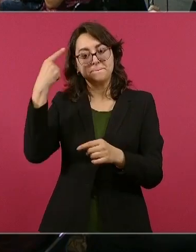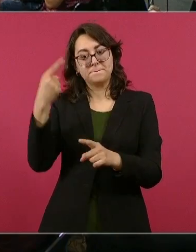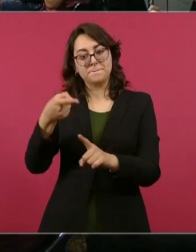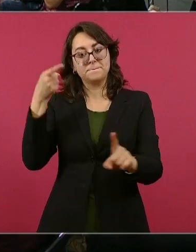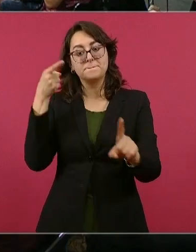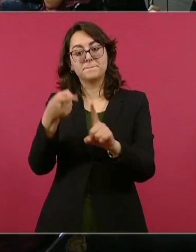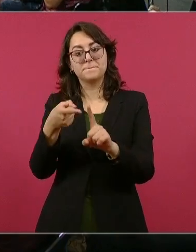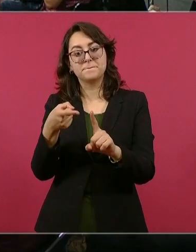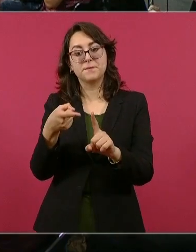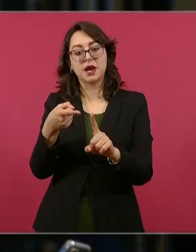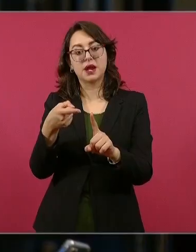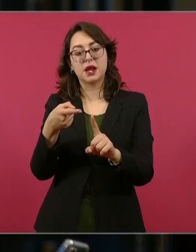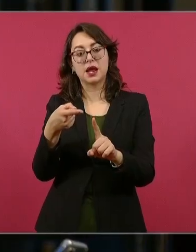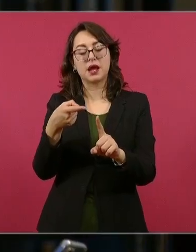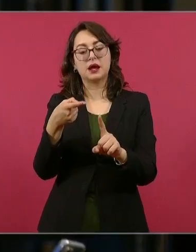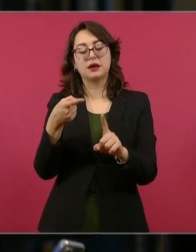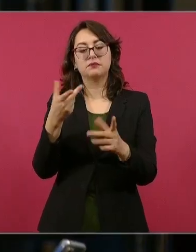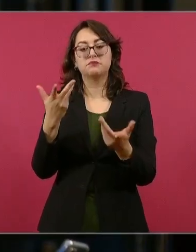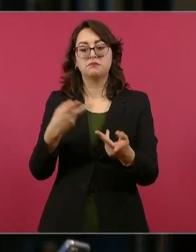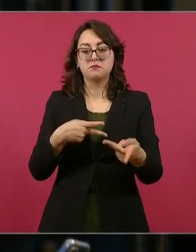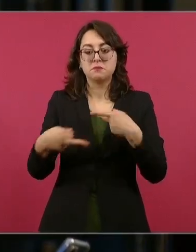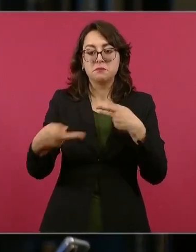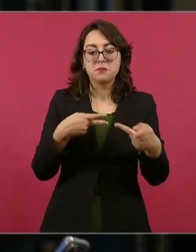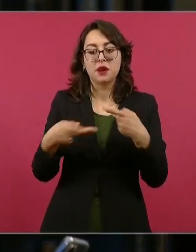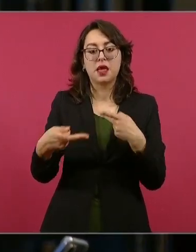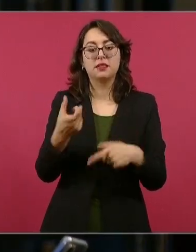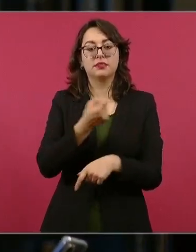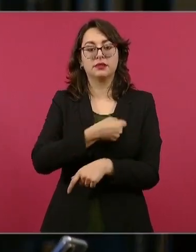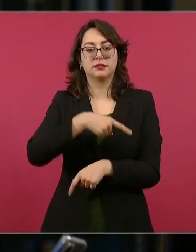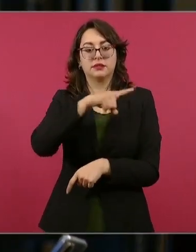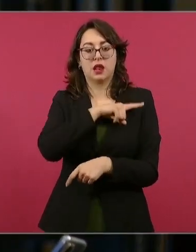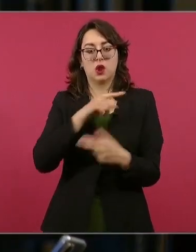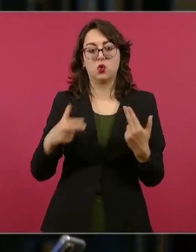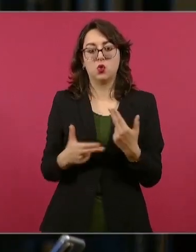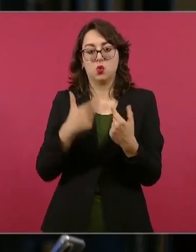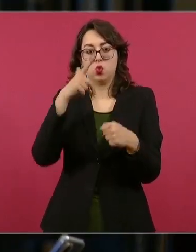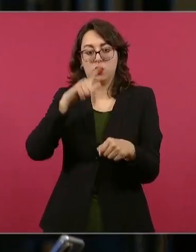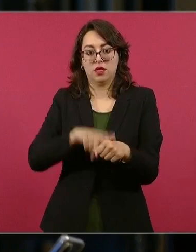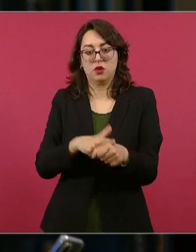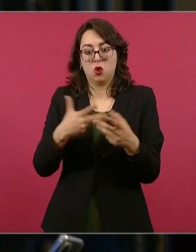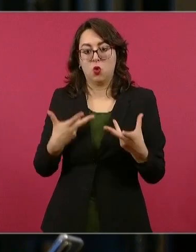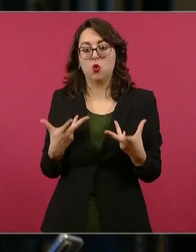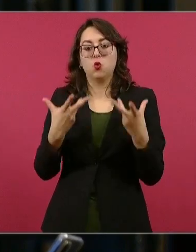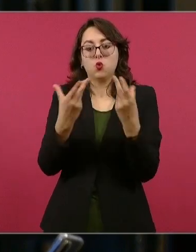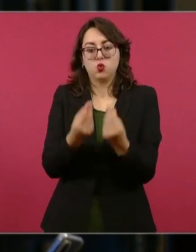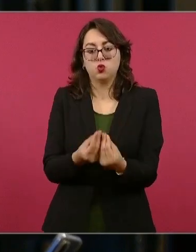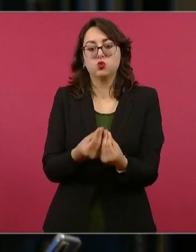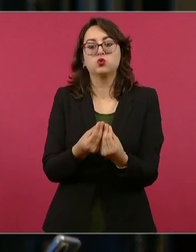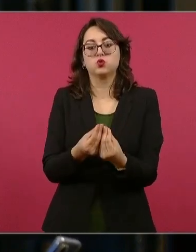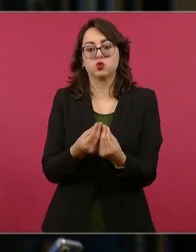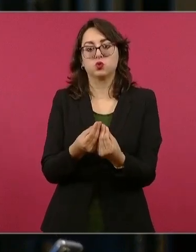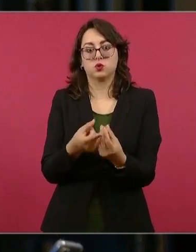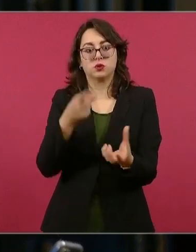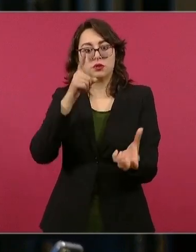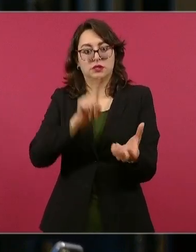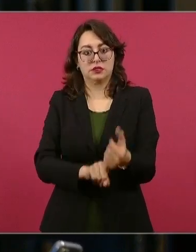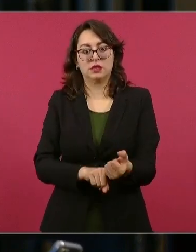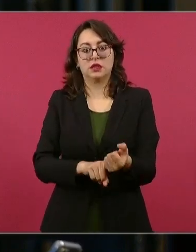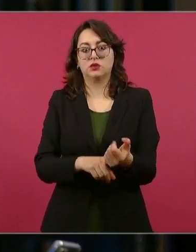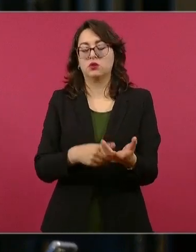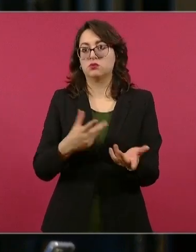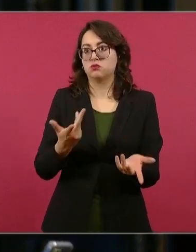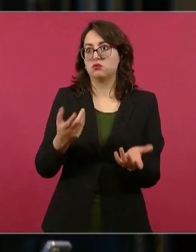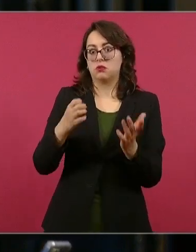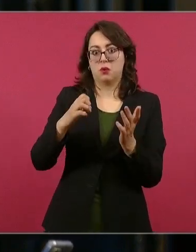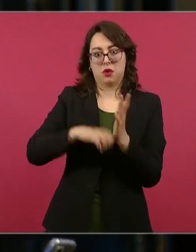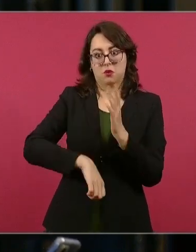de sumarnos al Plan de Salud Nacional y precisamente ser como los esquemas de salud en Dinamarca,